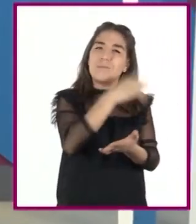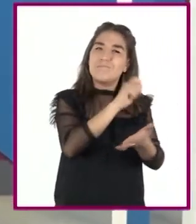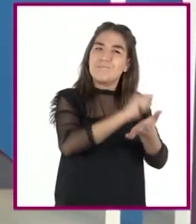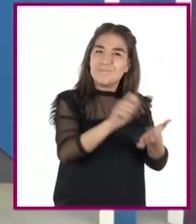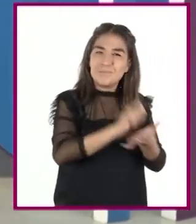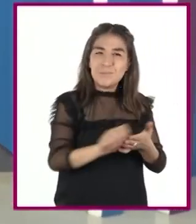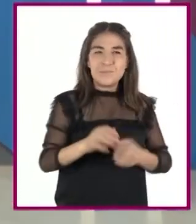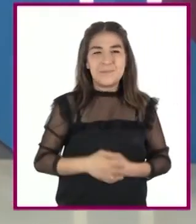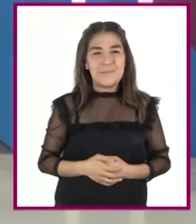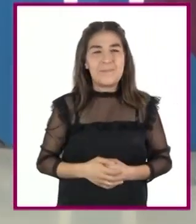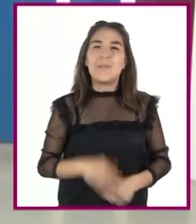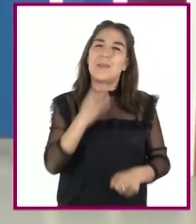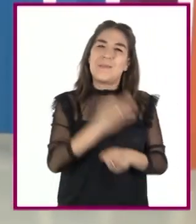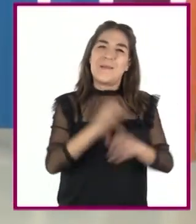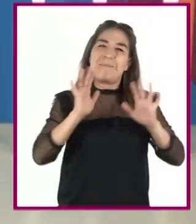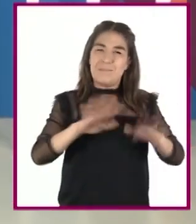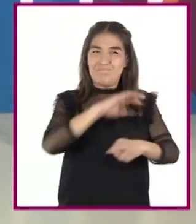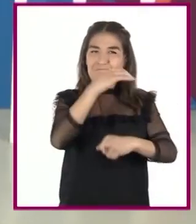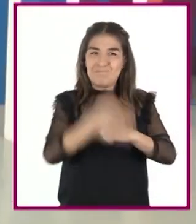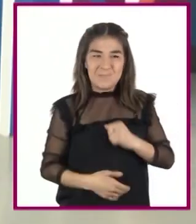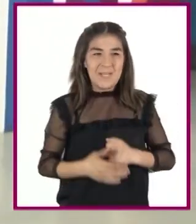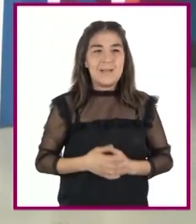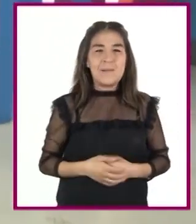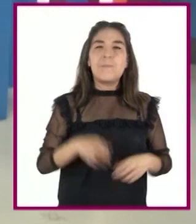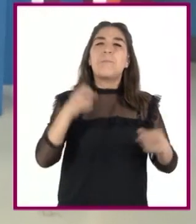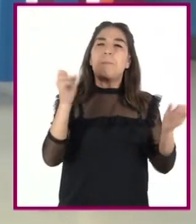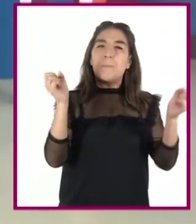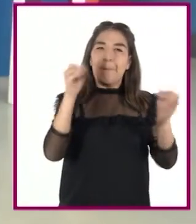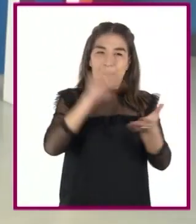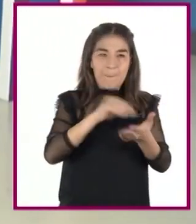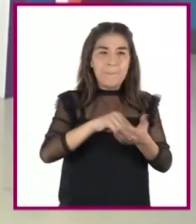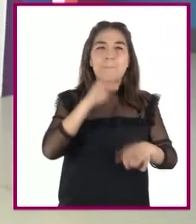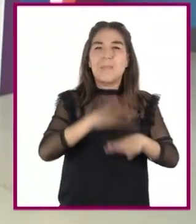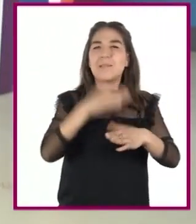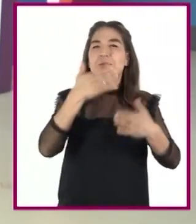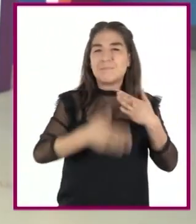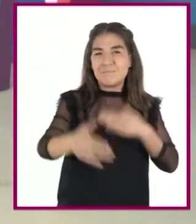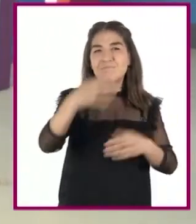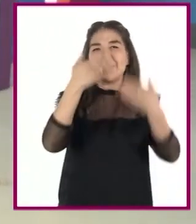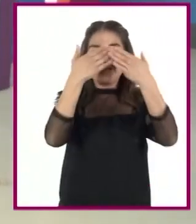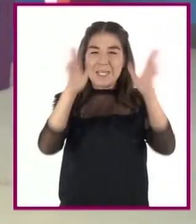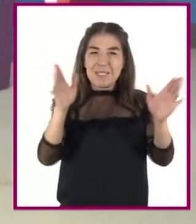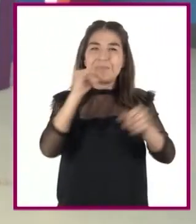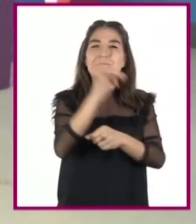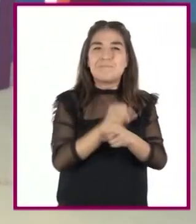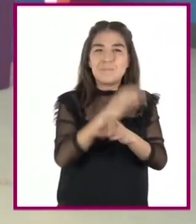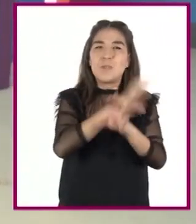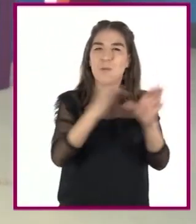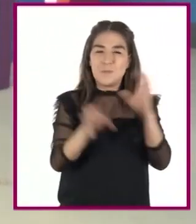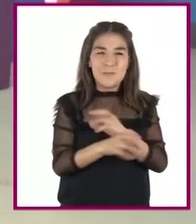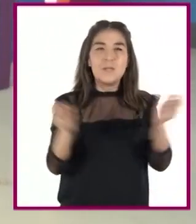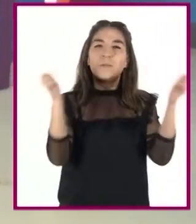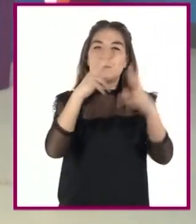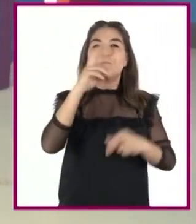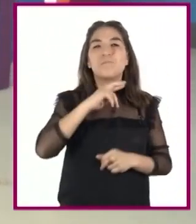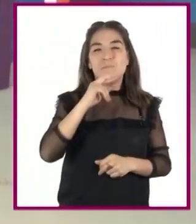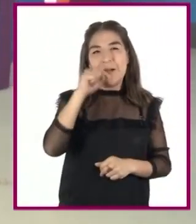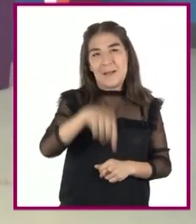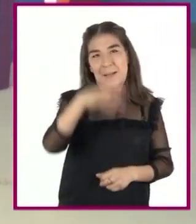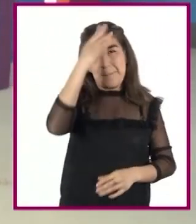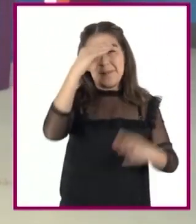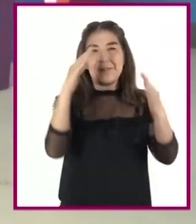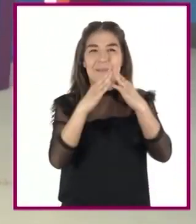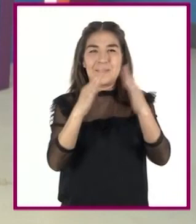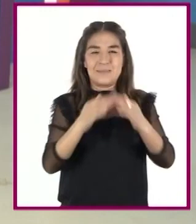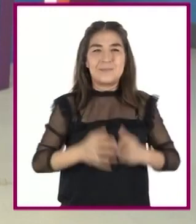Listo, terminamos, pero aún nos queda mucho por explorar y descubrir. Así que nos vemos pronto aquí, en Aprende